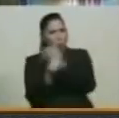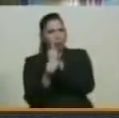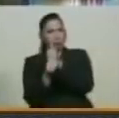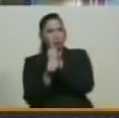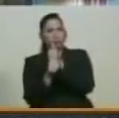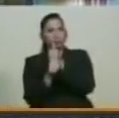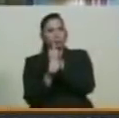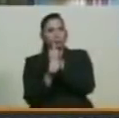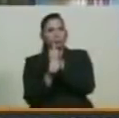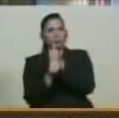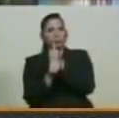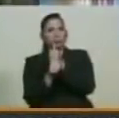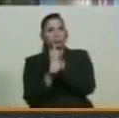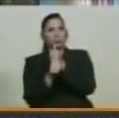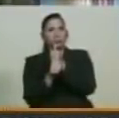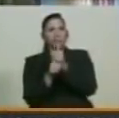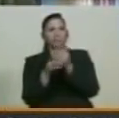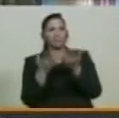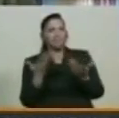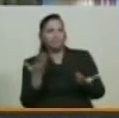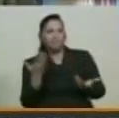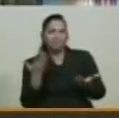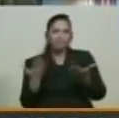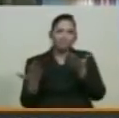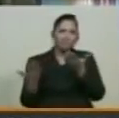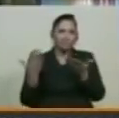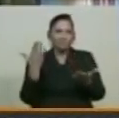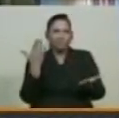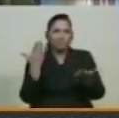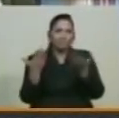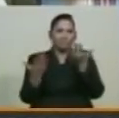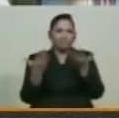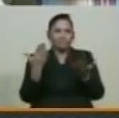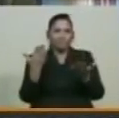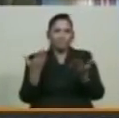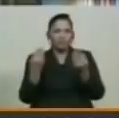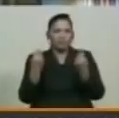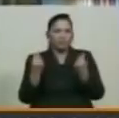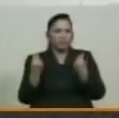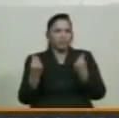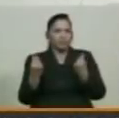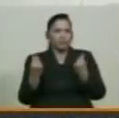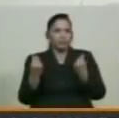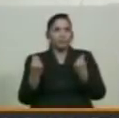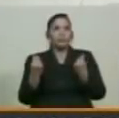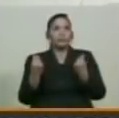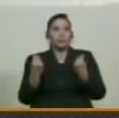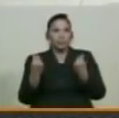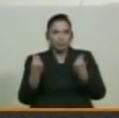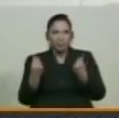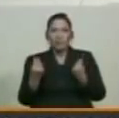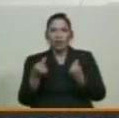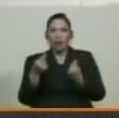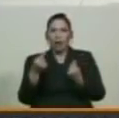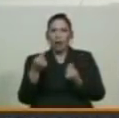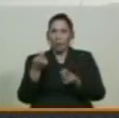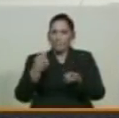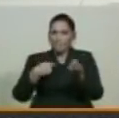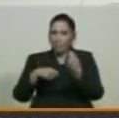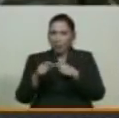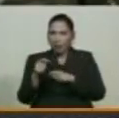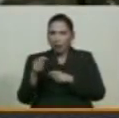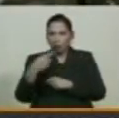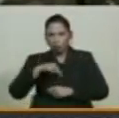que presentaba ciertas inconsistencias en lo que a proveeduría se refería. Hicimos el